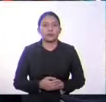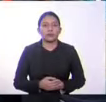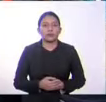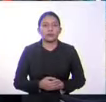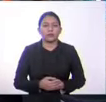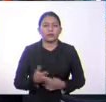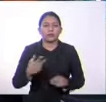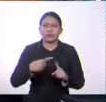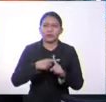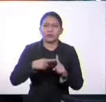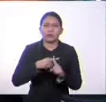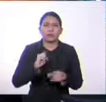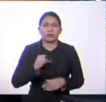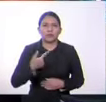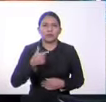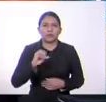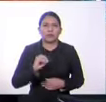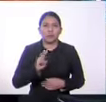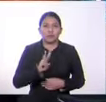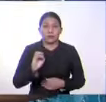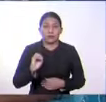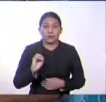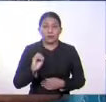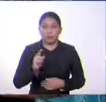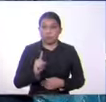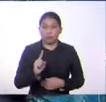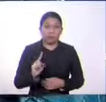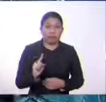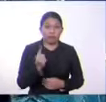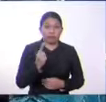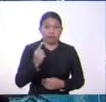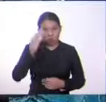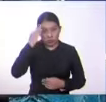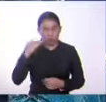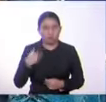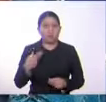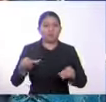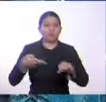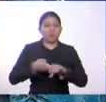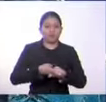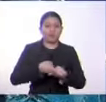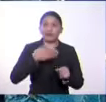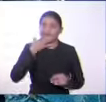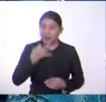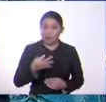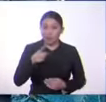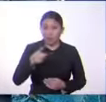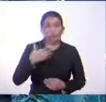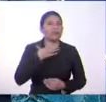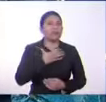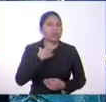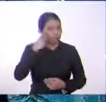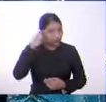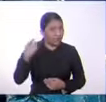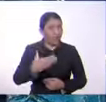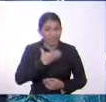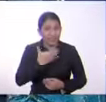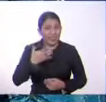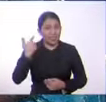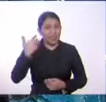del siglo XX ya teníamos también un papel de la mujer dentro de todo esto, porque hay que recordar que fue muy difícil el ingreso